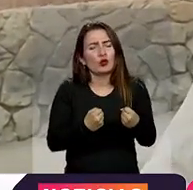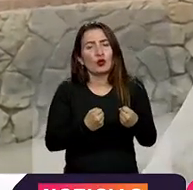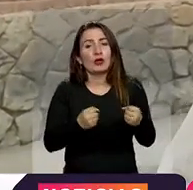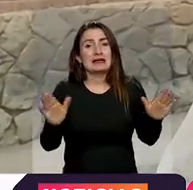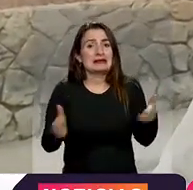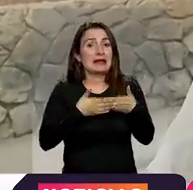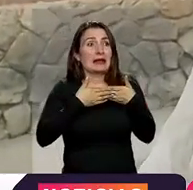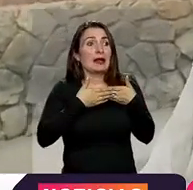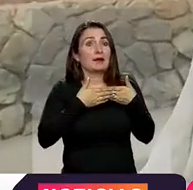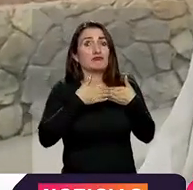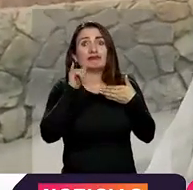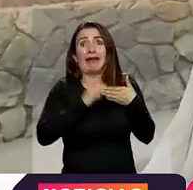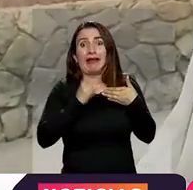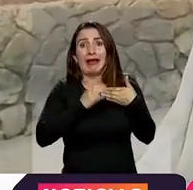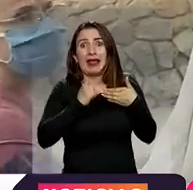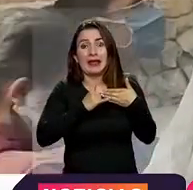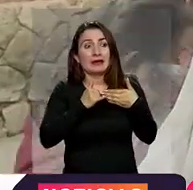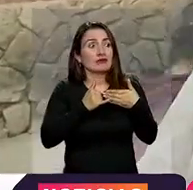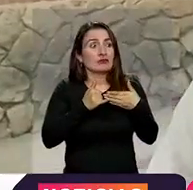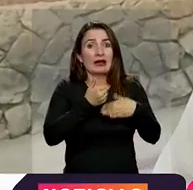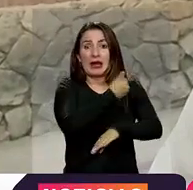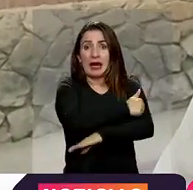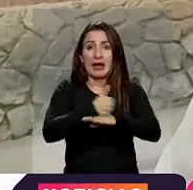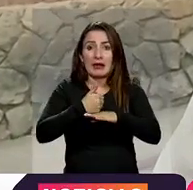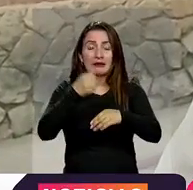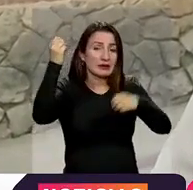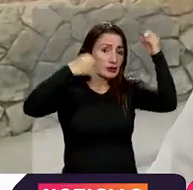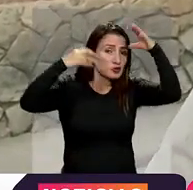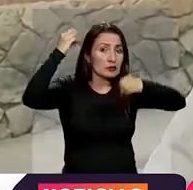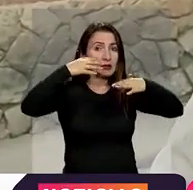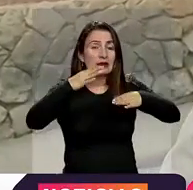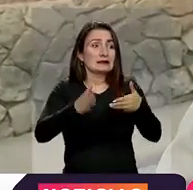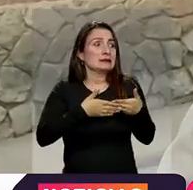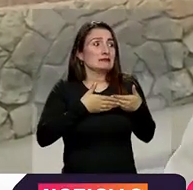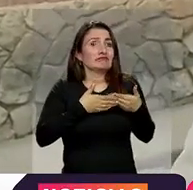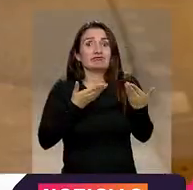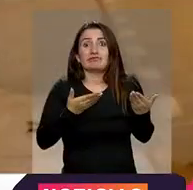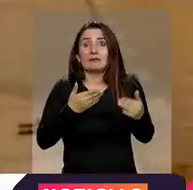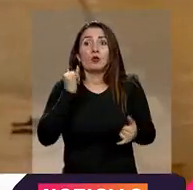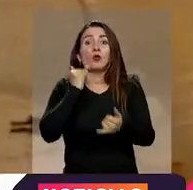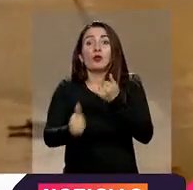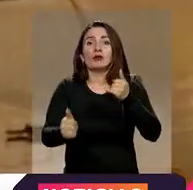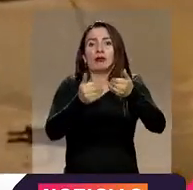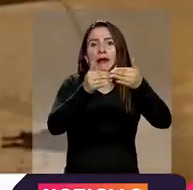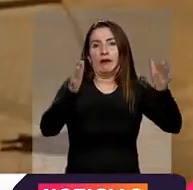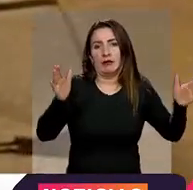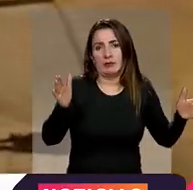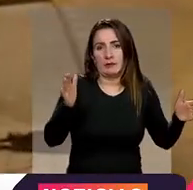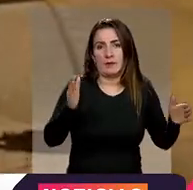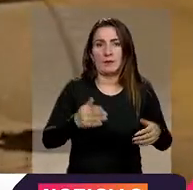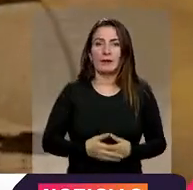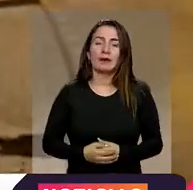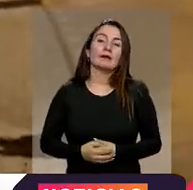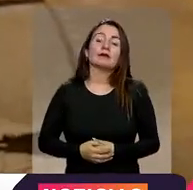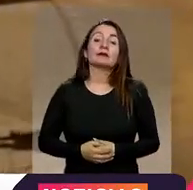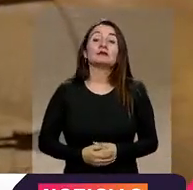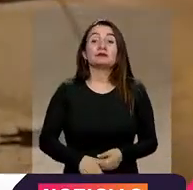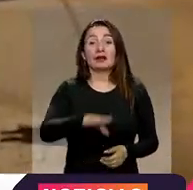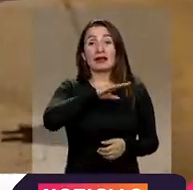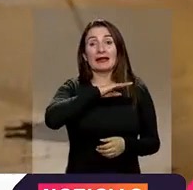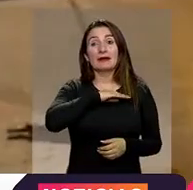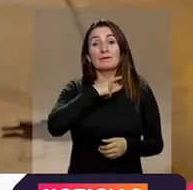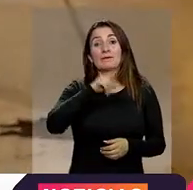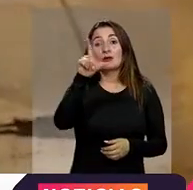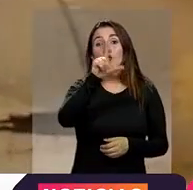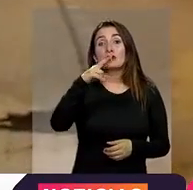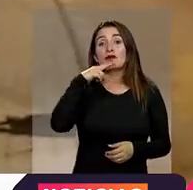cerraron el comercio cerraron sus negocios y hasta el momento han sido los últimos la acaldía también informó que el lunes festivo habrá